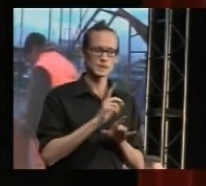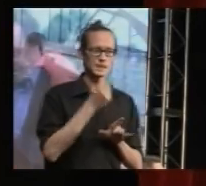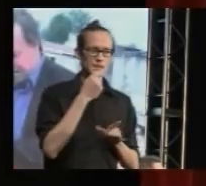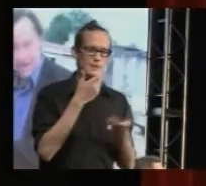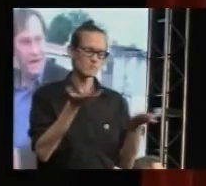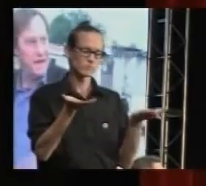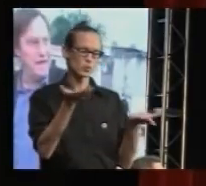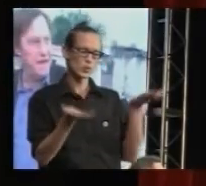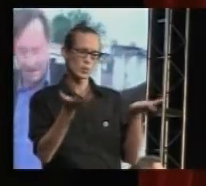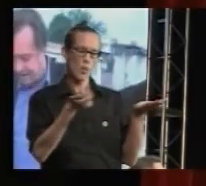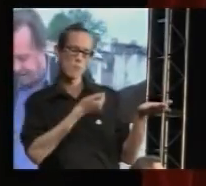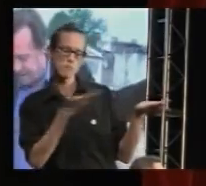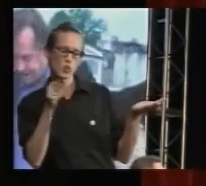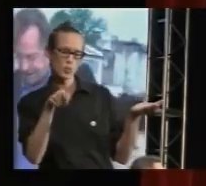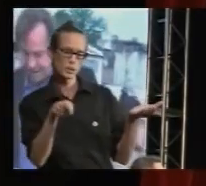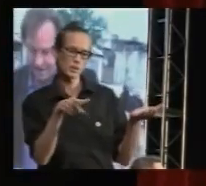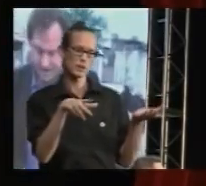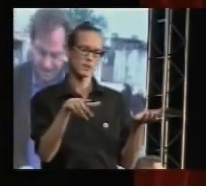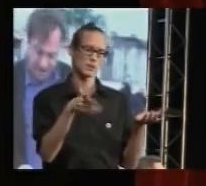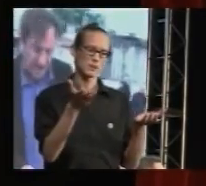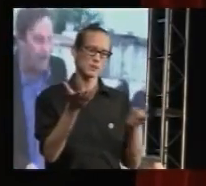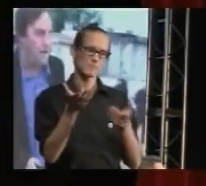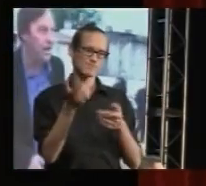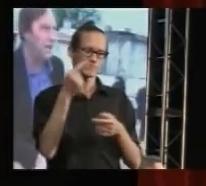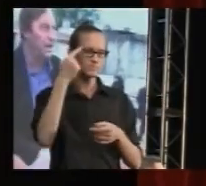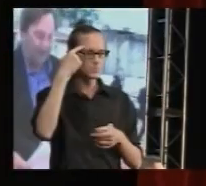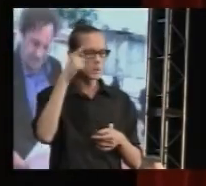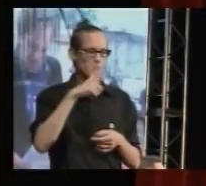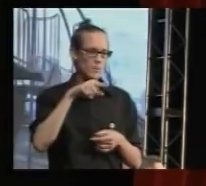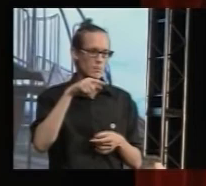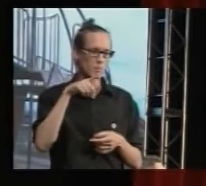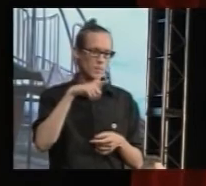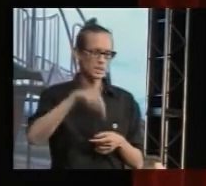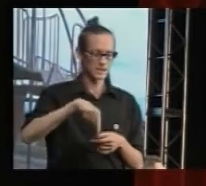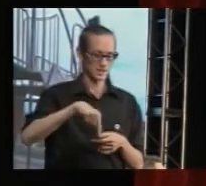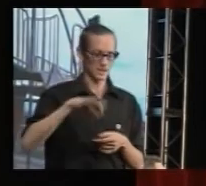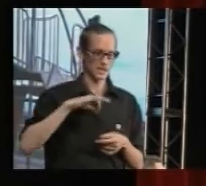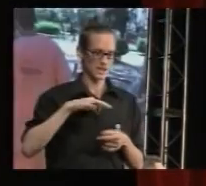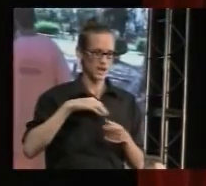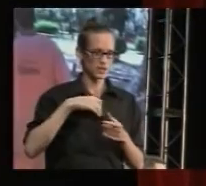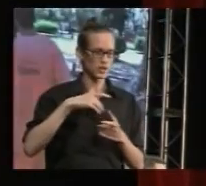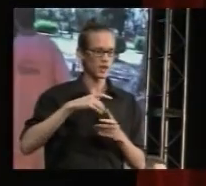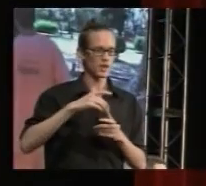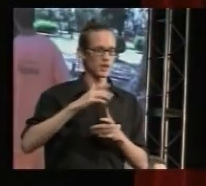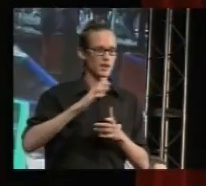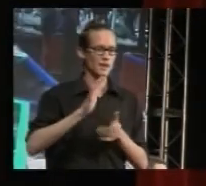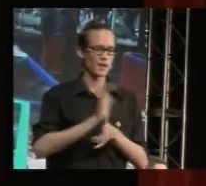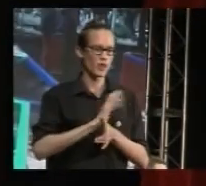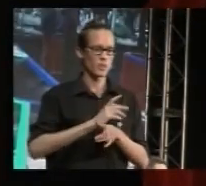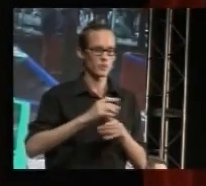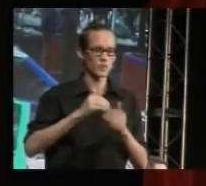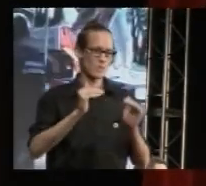evaluamos y comparamos la obra pública en la ciudad, y este año seguramente vamos a estar en un récord histórico con lo que está haciendo la nación, la provincia y